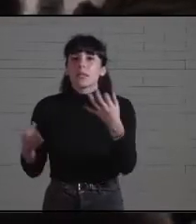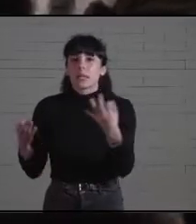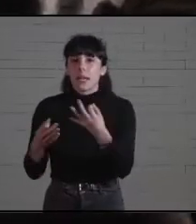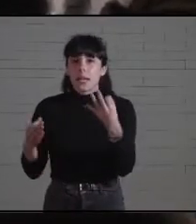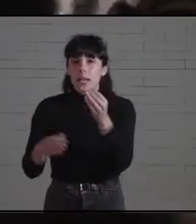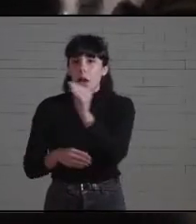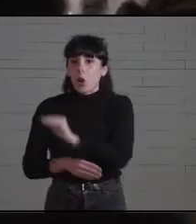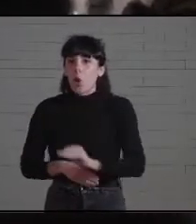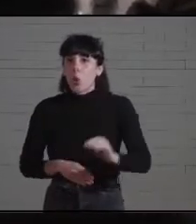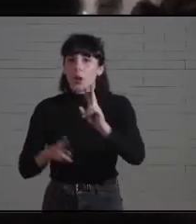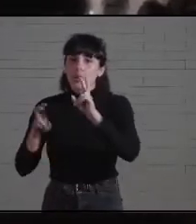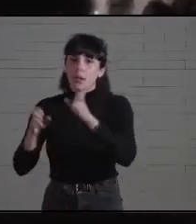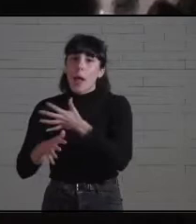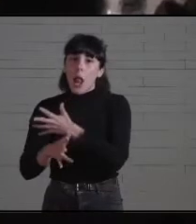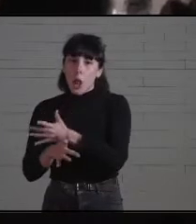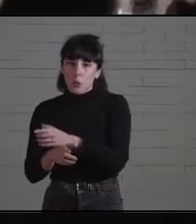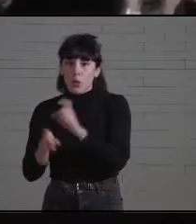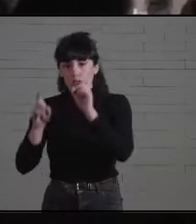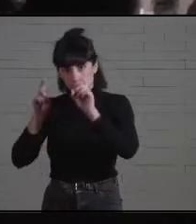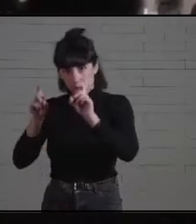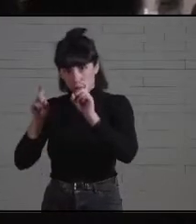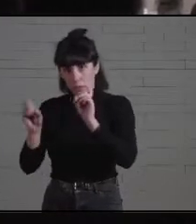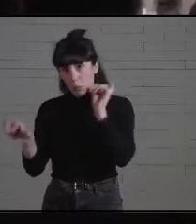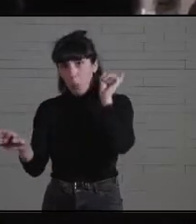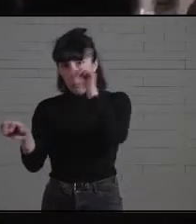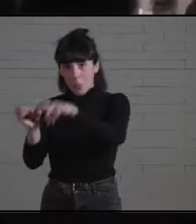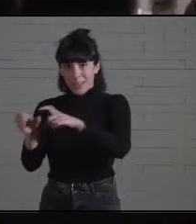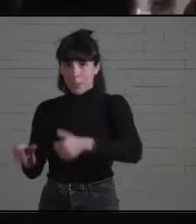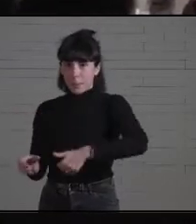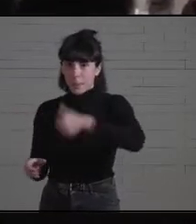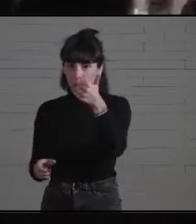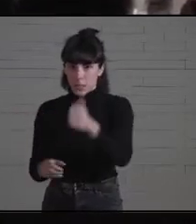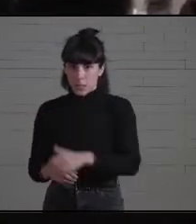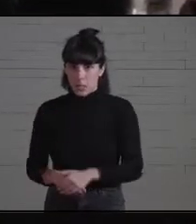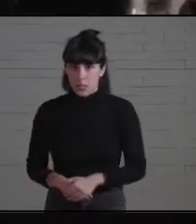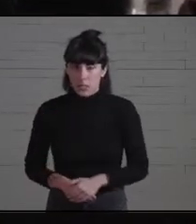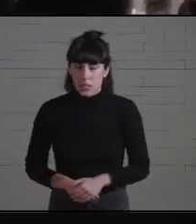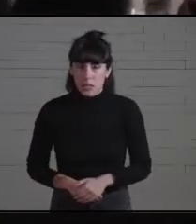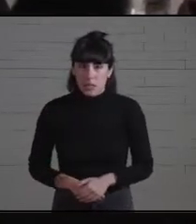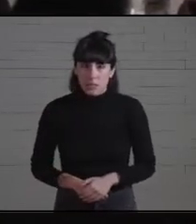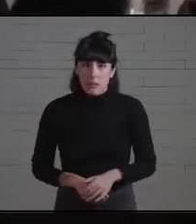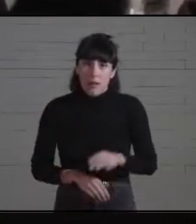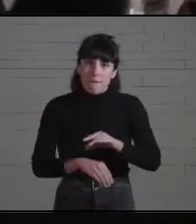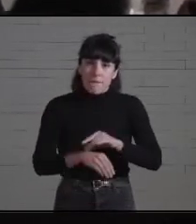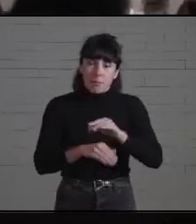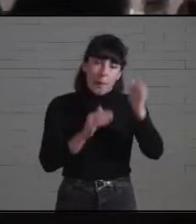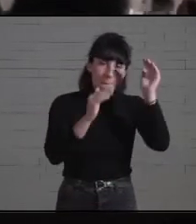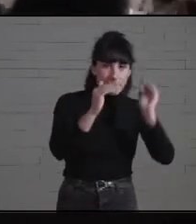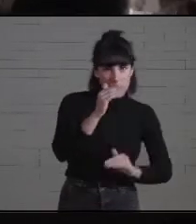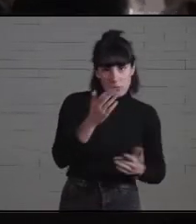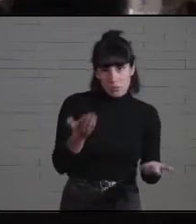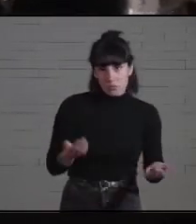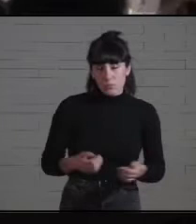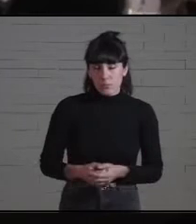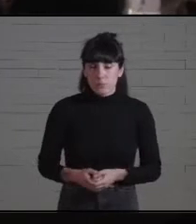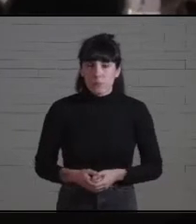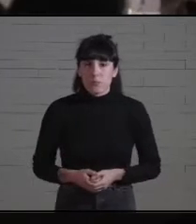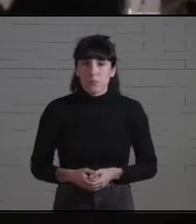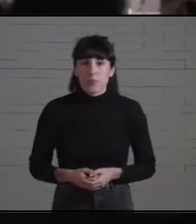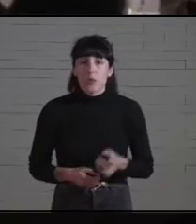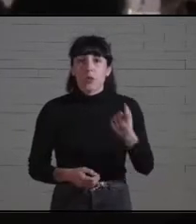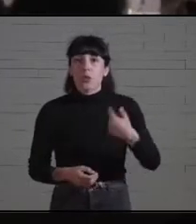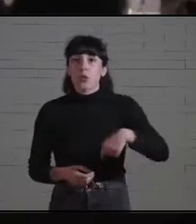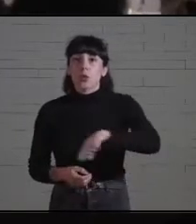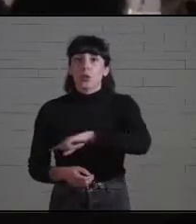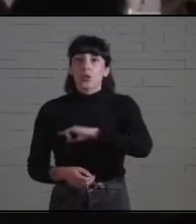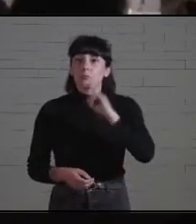más lúdicos, educativos, etcétera. Podemos asumir